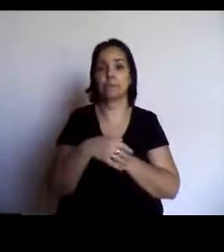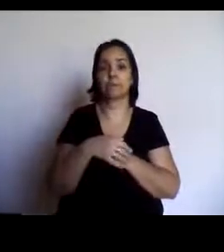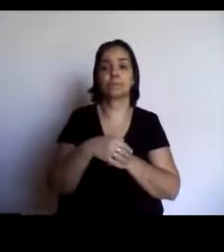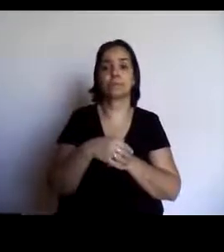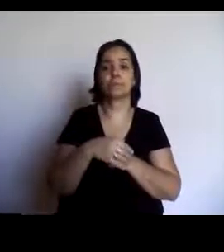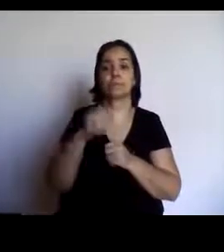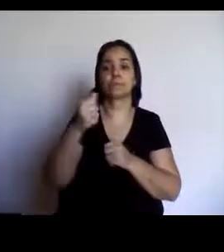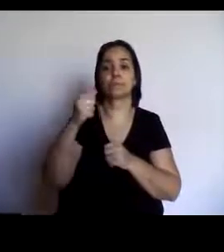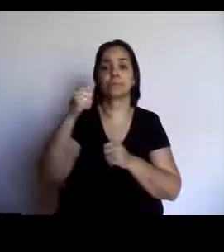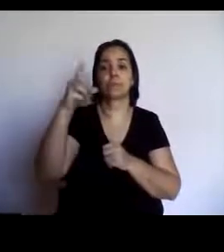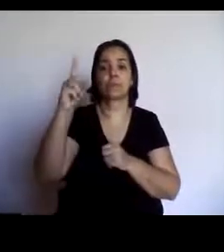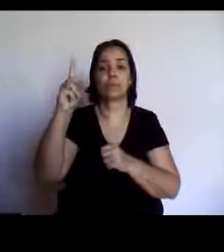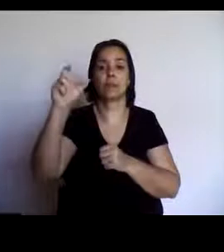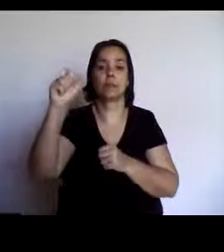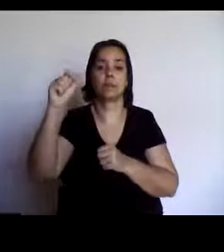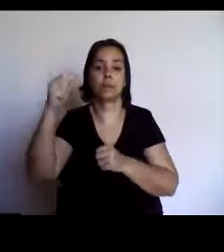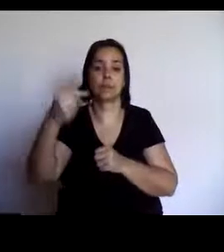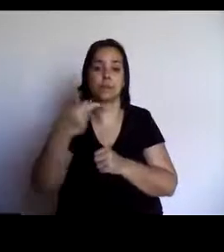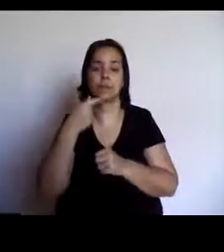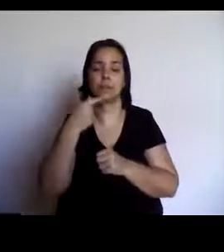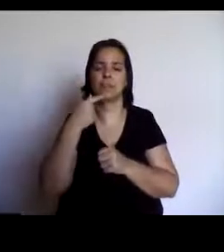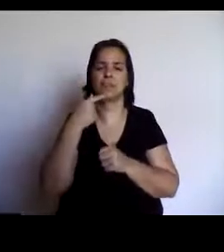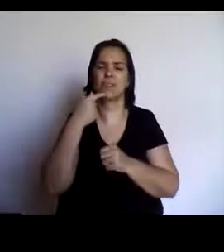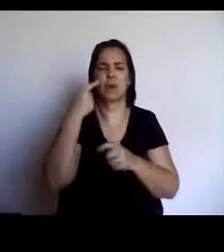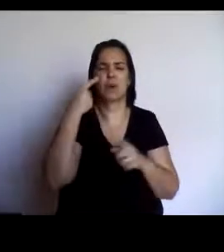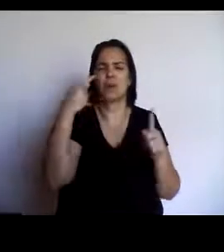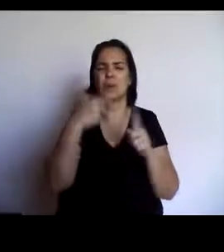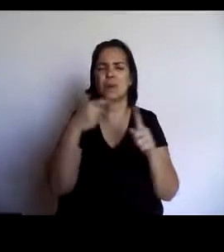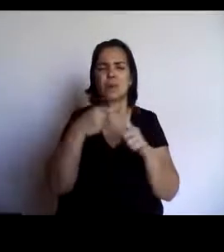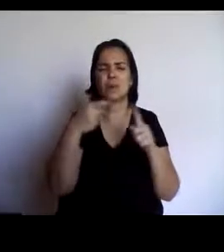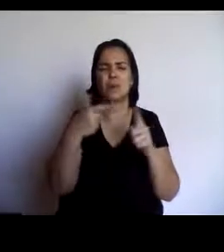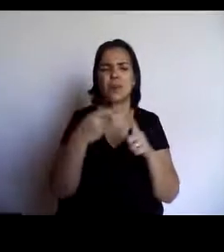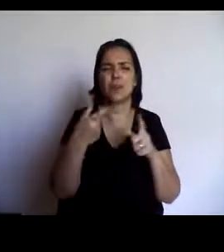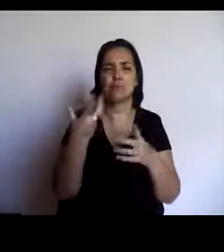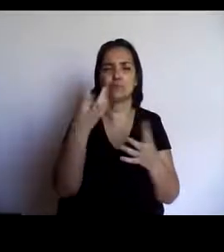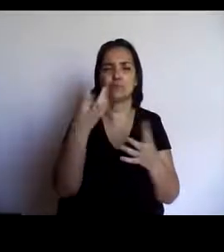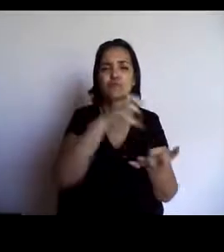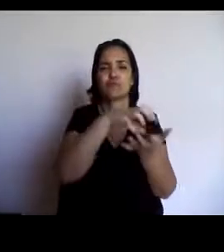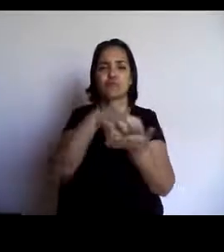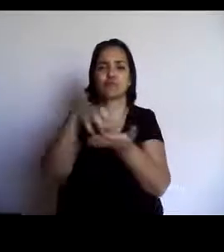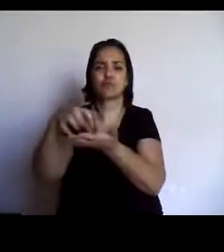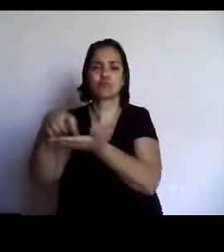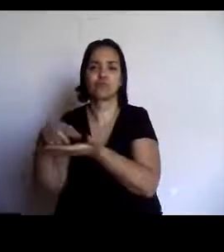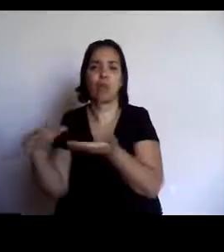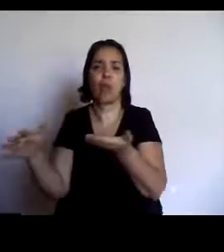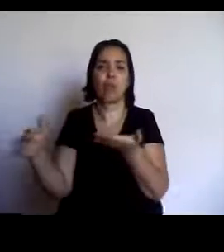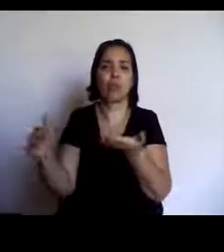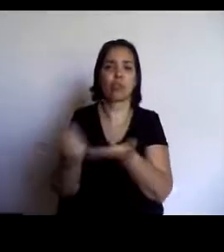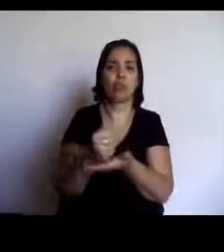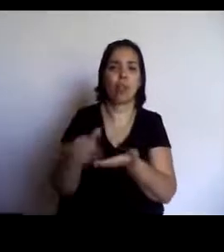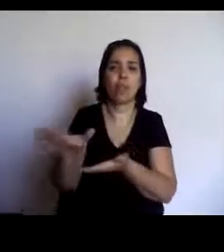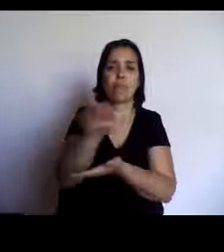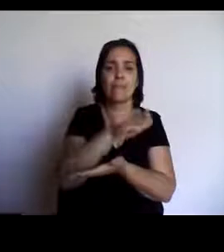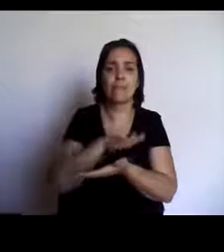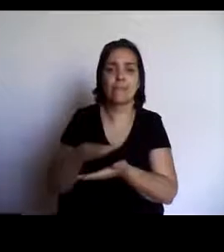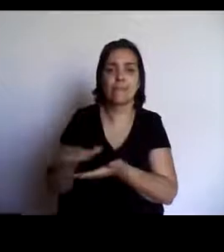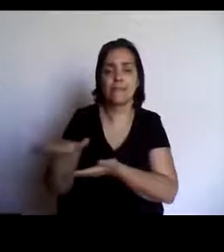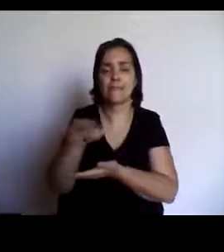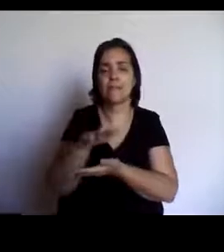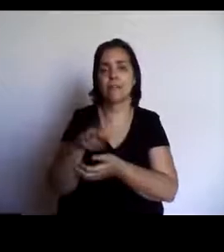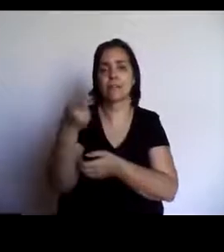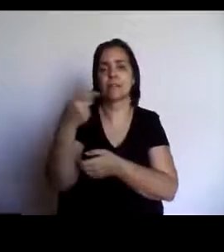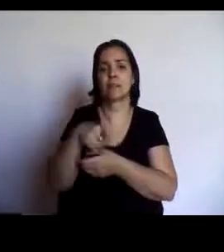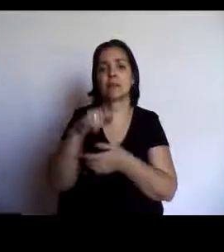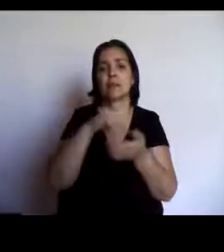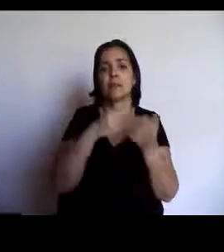que básicamente consistían en la dinamización y en la creación de infraestructuras en toda la zona de Alqueva, y proyectos OTALER